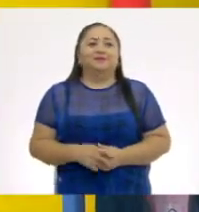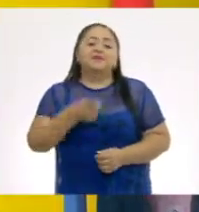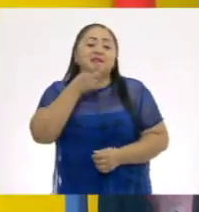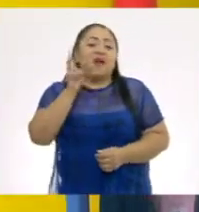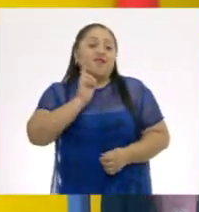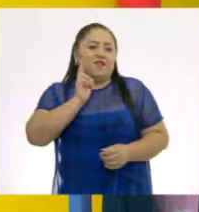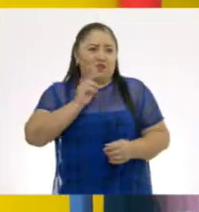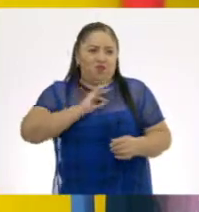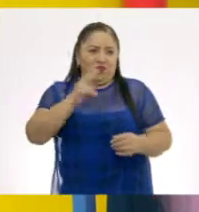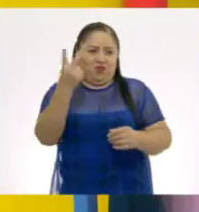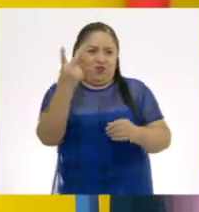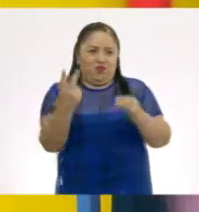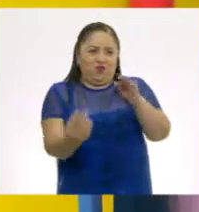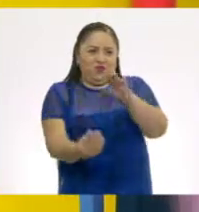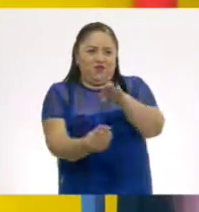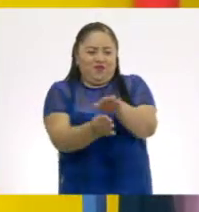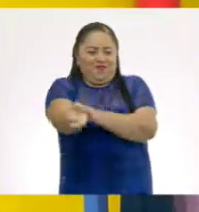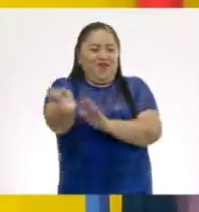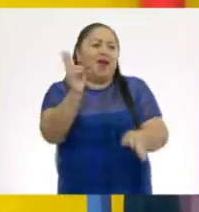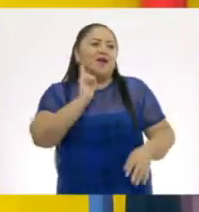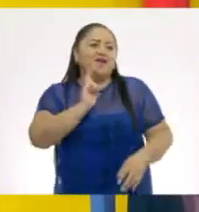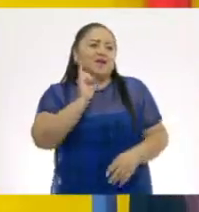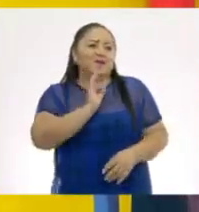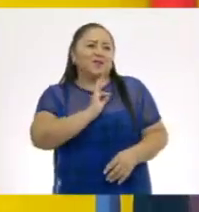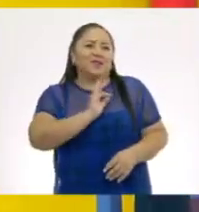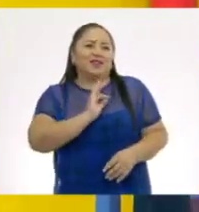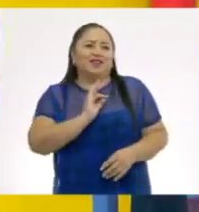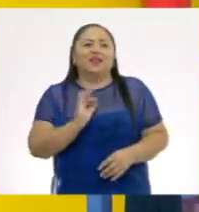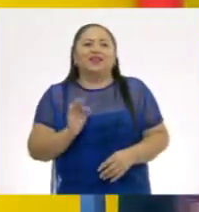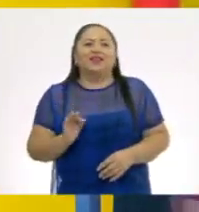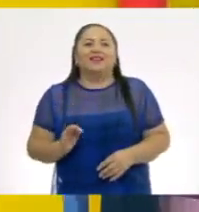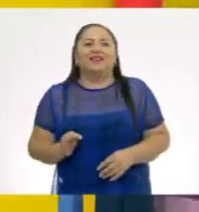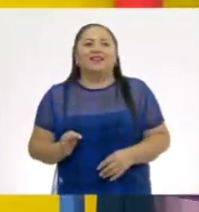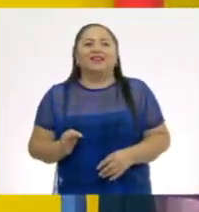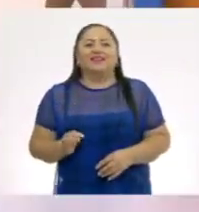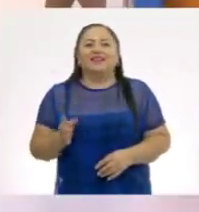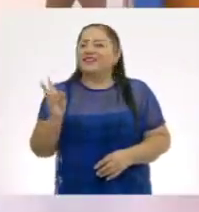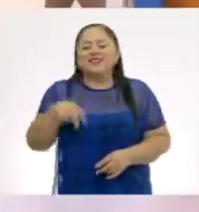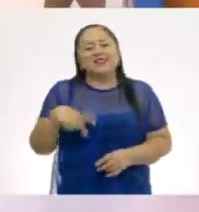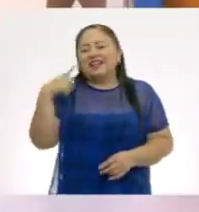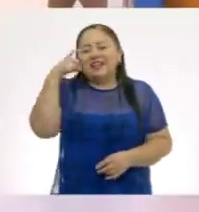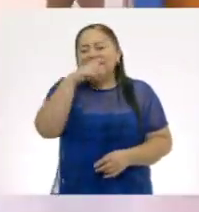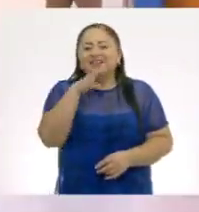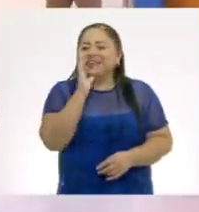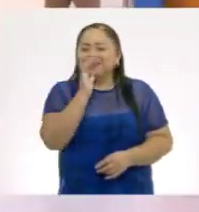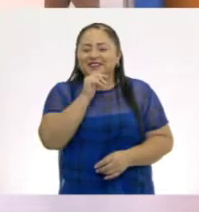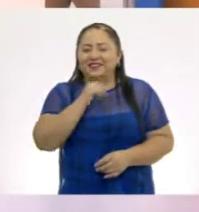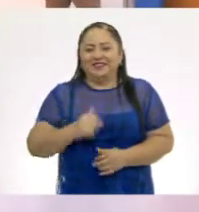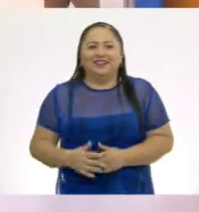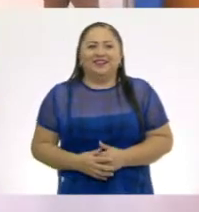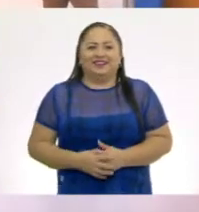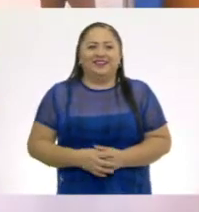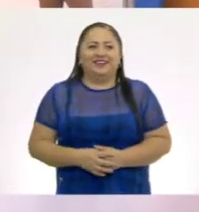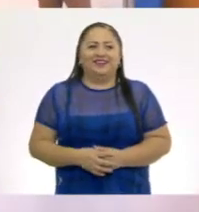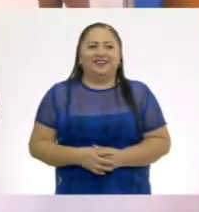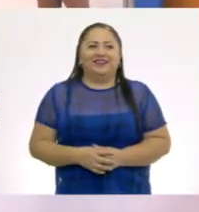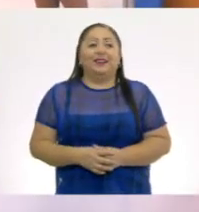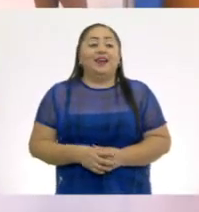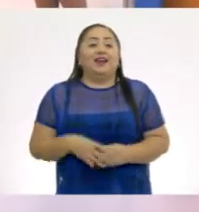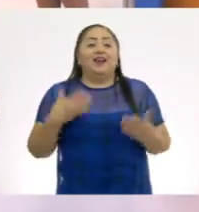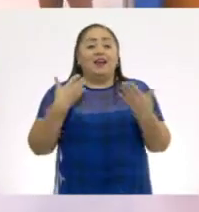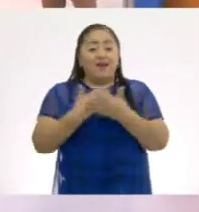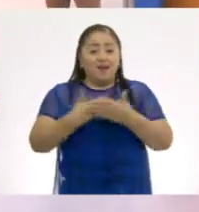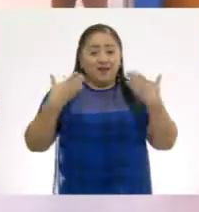puedo meter la mano la sin otra, perder el exacto. movimiento. Muy bien. Y